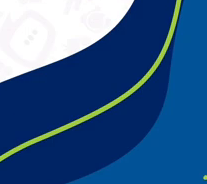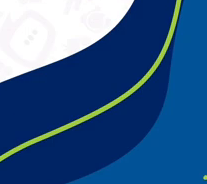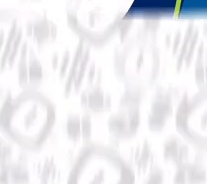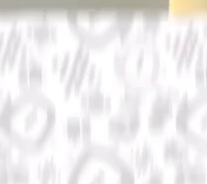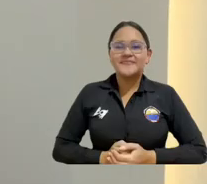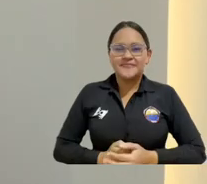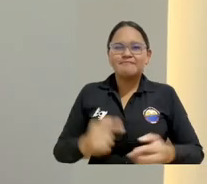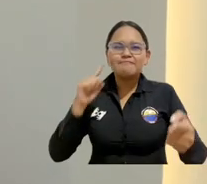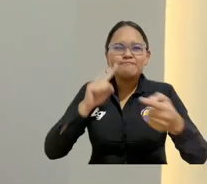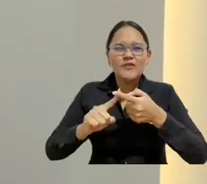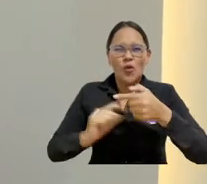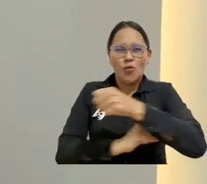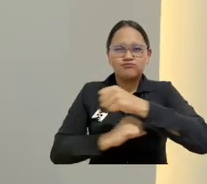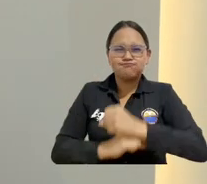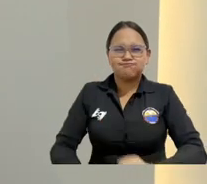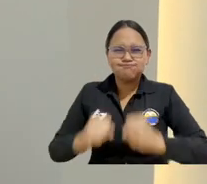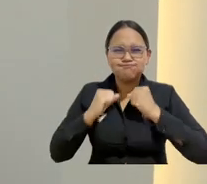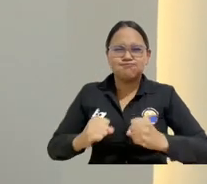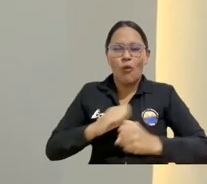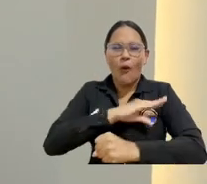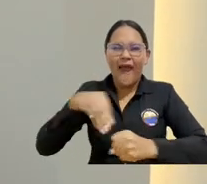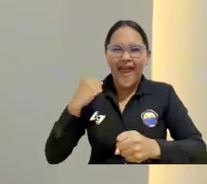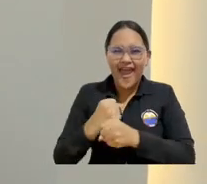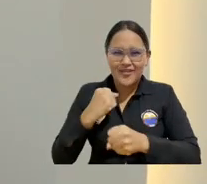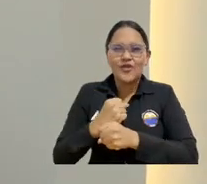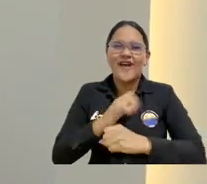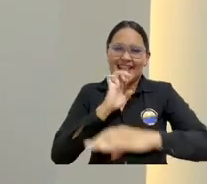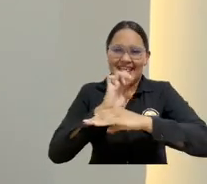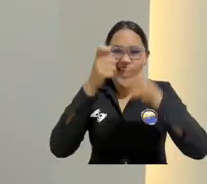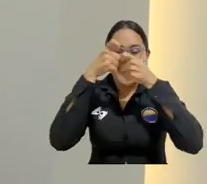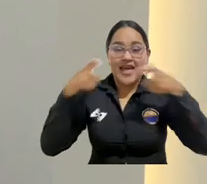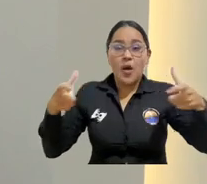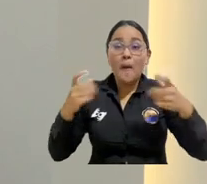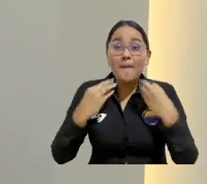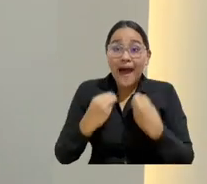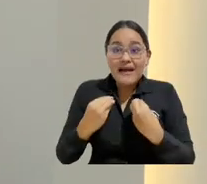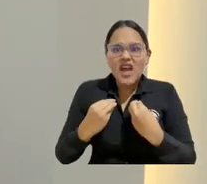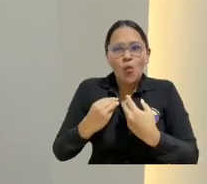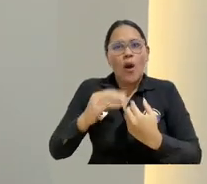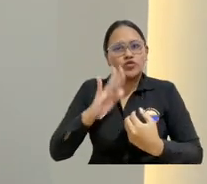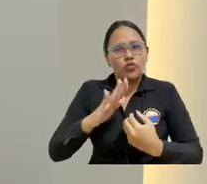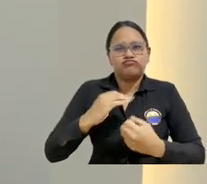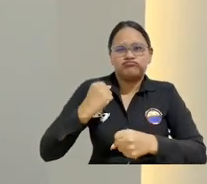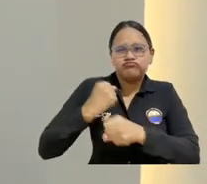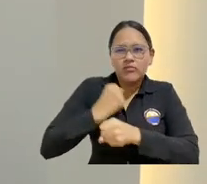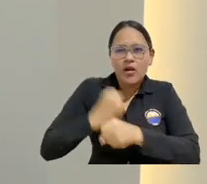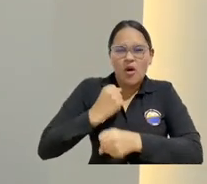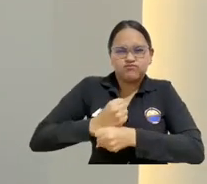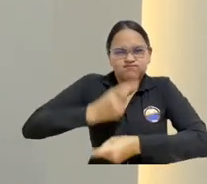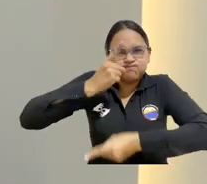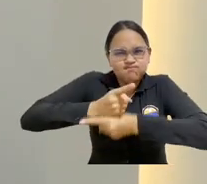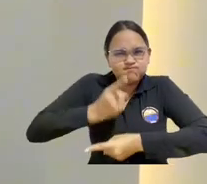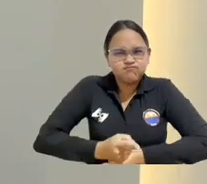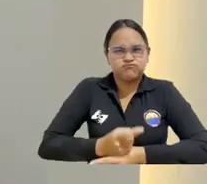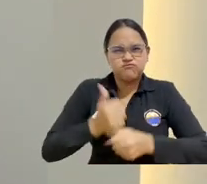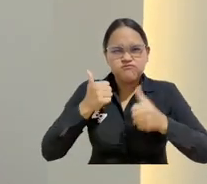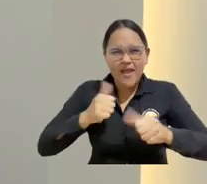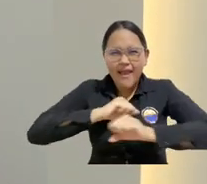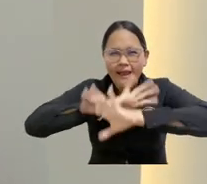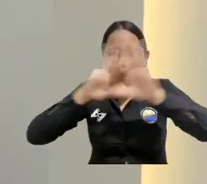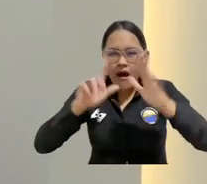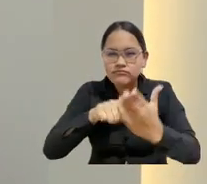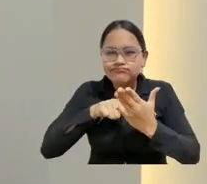cooperación fortalecer la capacidad de gestión de las entidades del Estado para ser mucho más eficiente transparente eh la